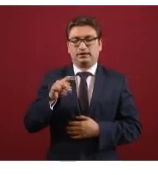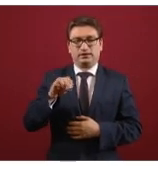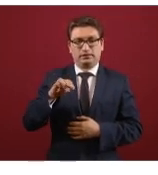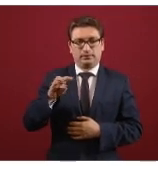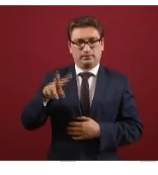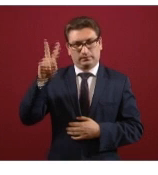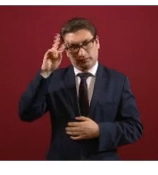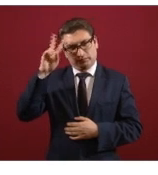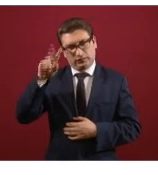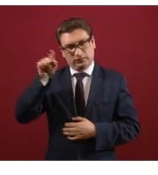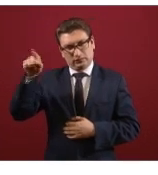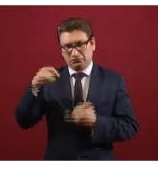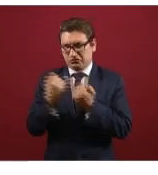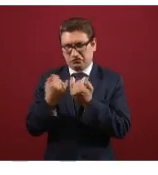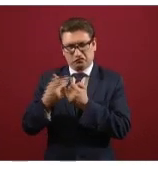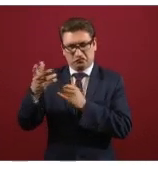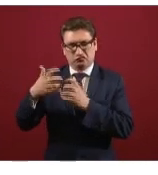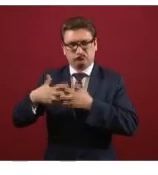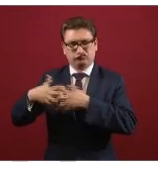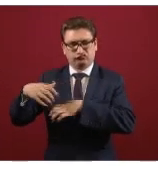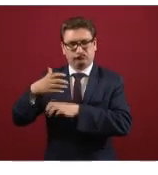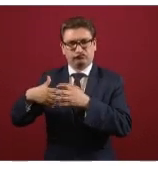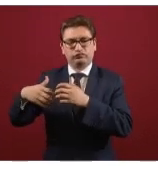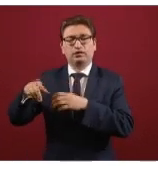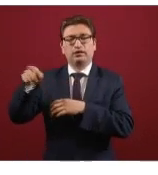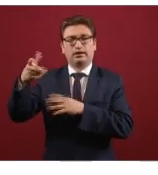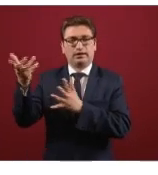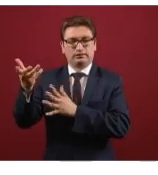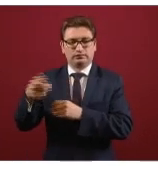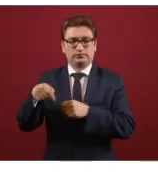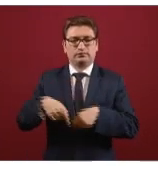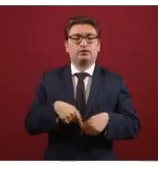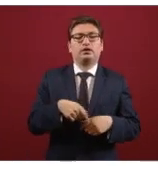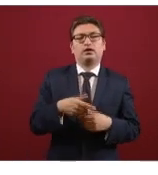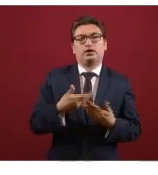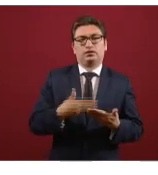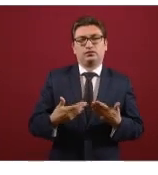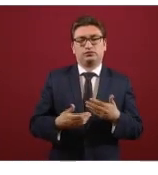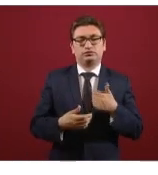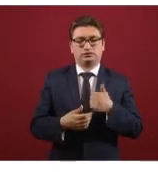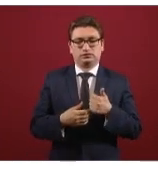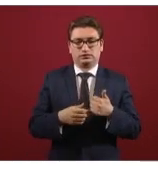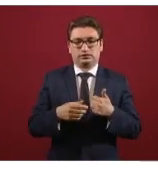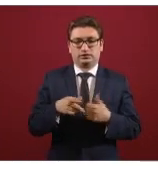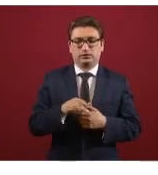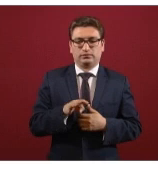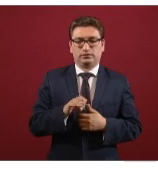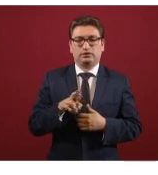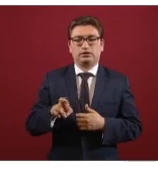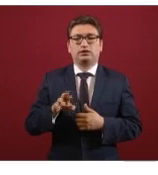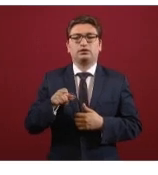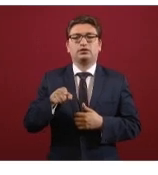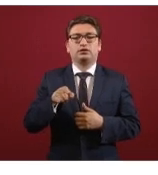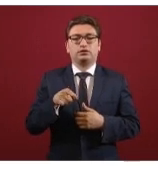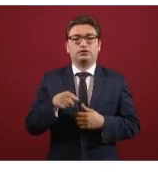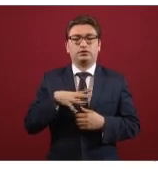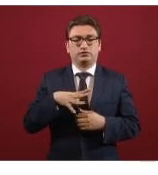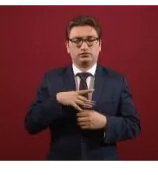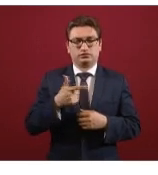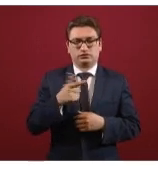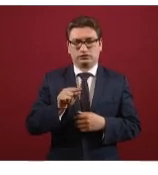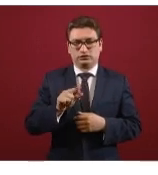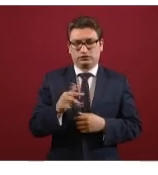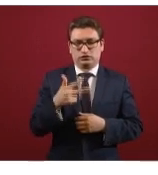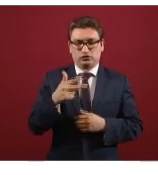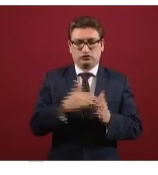con una capacidad muy similar y el del paquete 6 que queda para caber el monto de ingeniería es de 78 millones